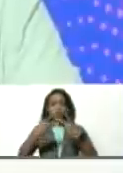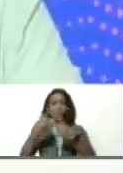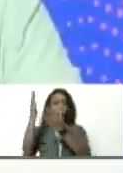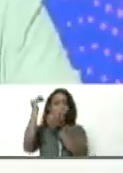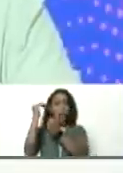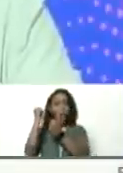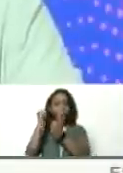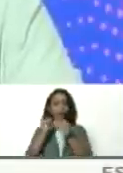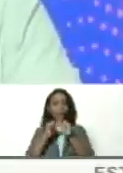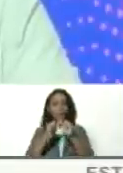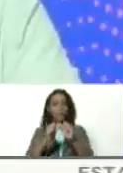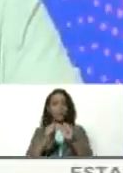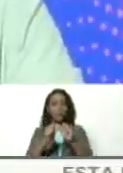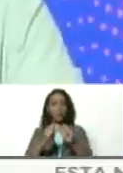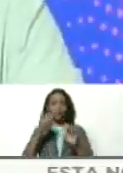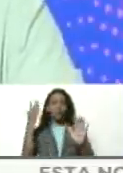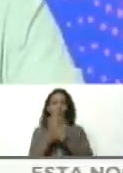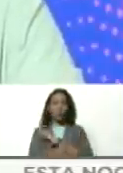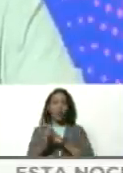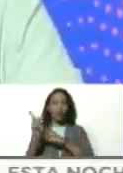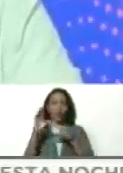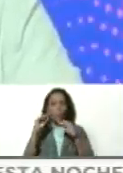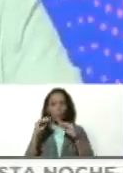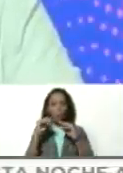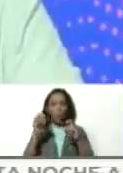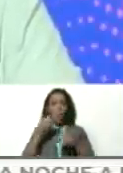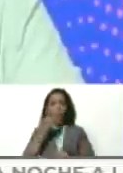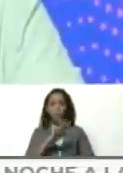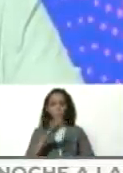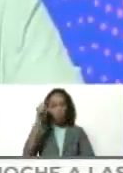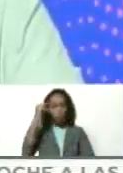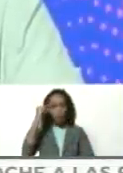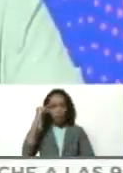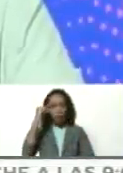esperanza permanente. Sobre esto hablaremos en los próximos días.